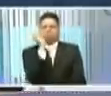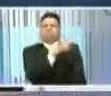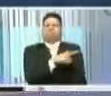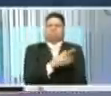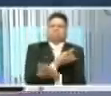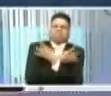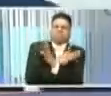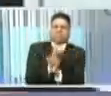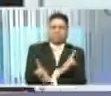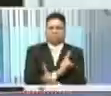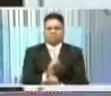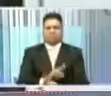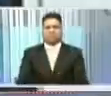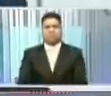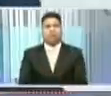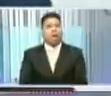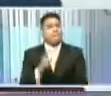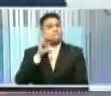Fíjense lo que dijo hoy.